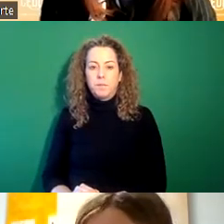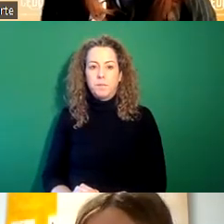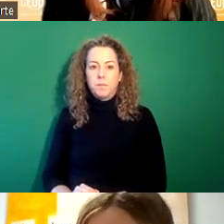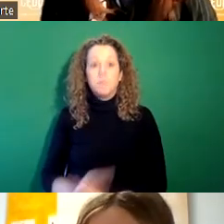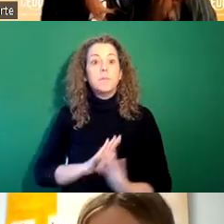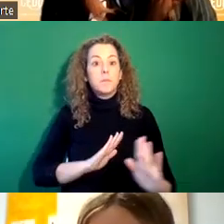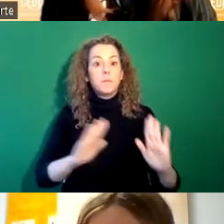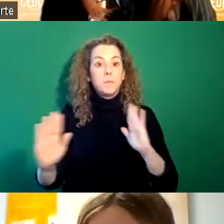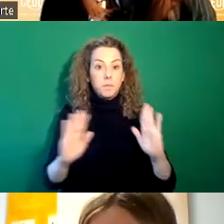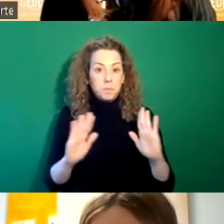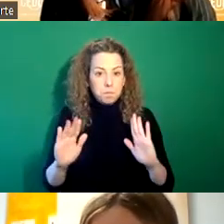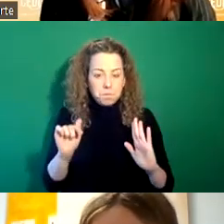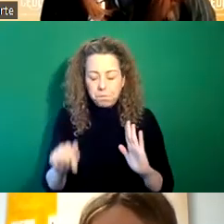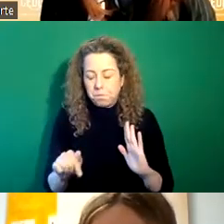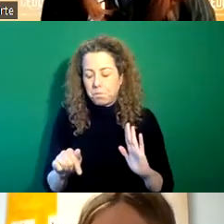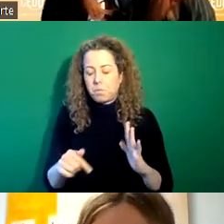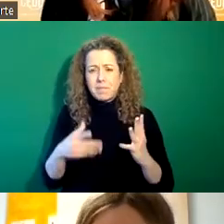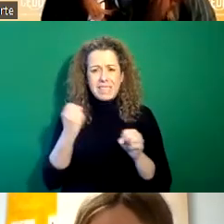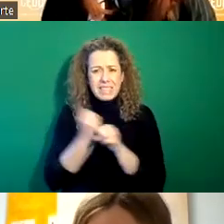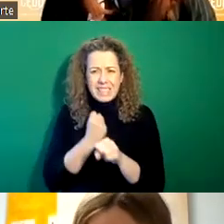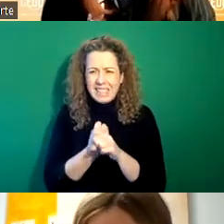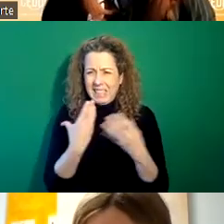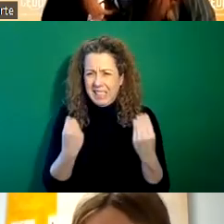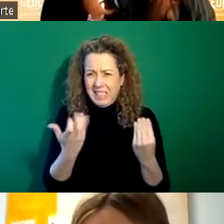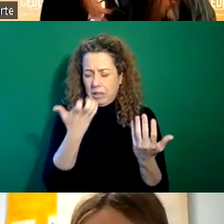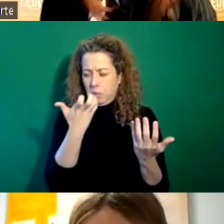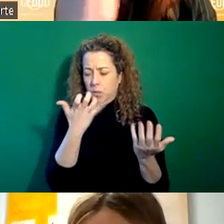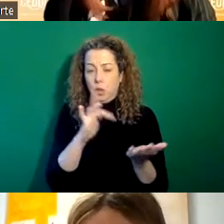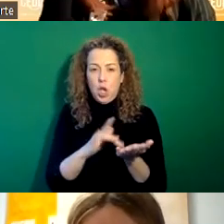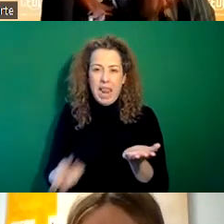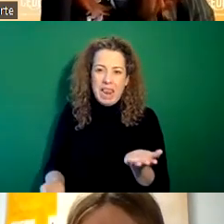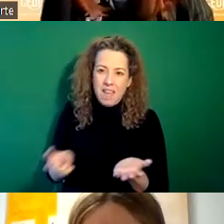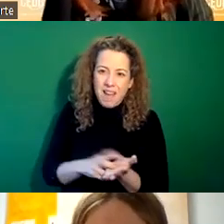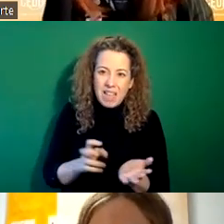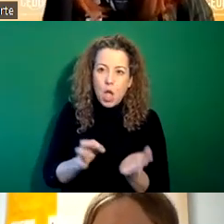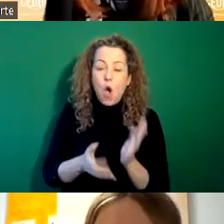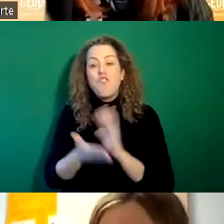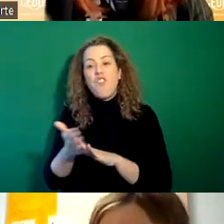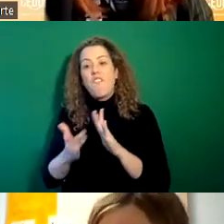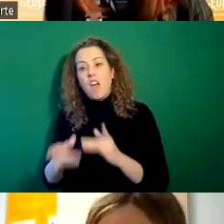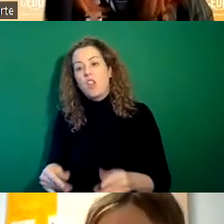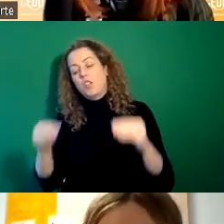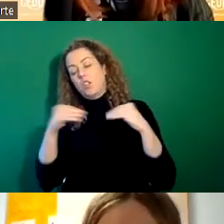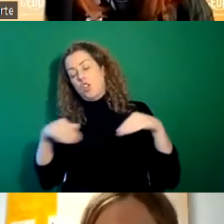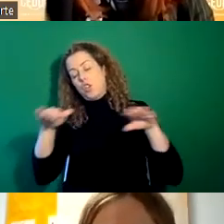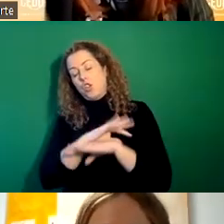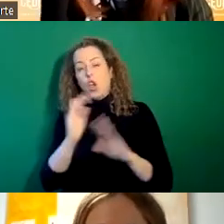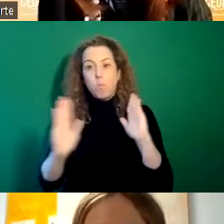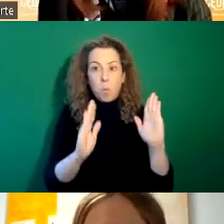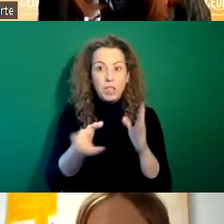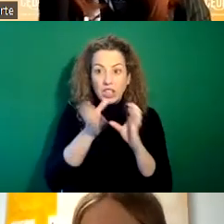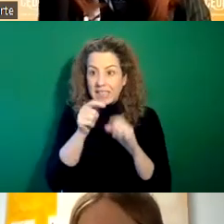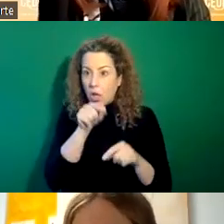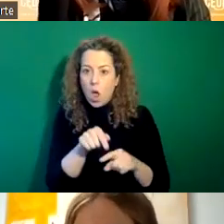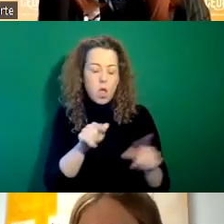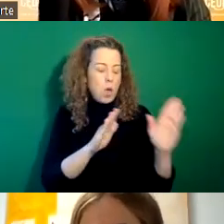Momentos de más carga de trabajo, por ejemplo, en las levantadas o al acostar a un residente o en los momentos del desayuno,